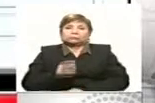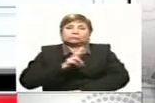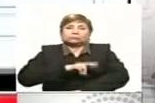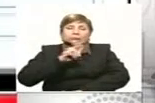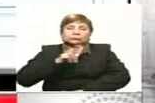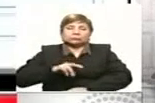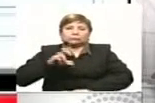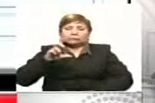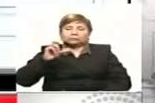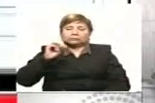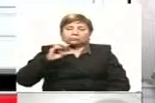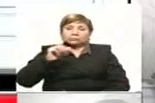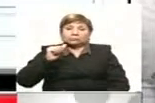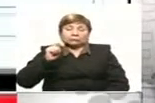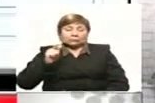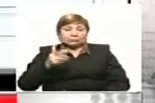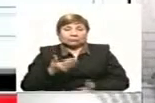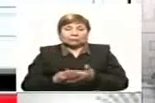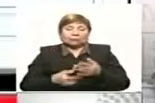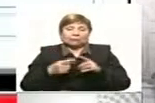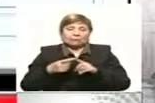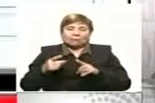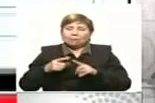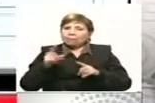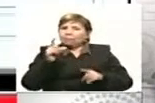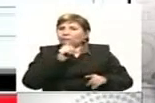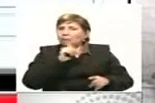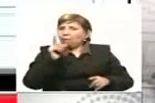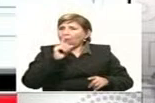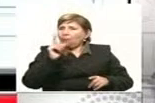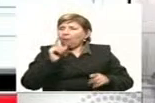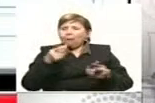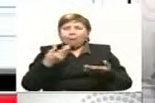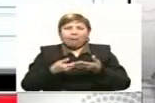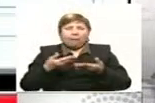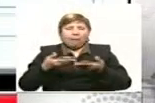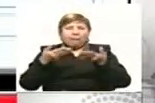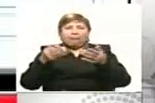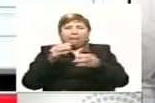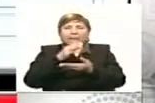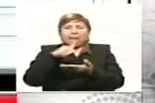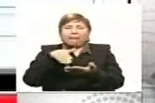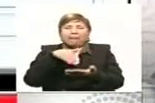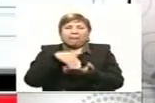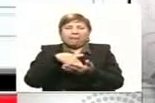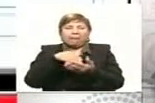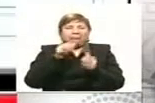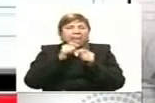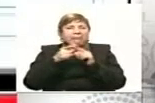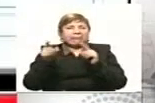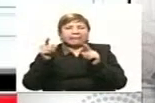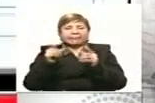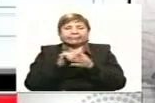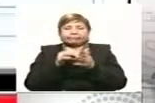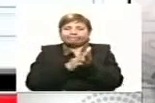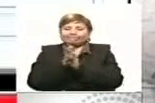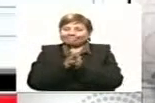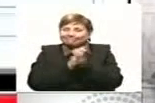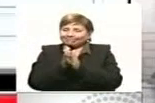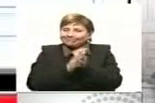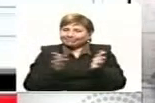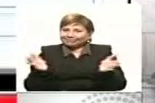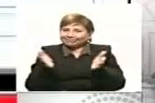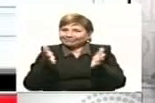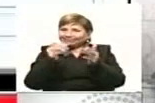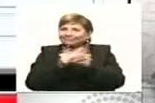regional, local, etcétera. No se contrapone a la descentralización, muy por el contrario, la alienta,